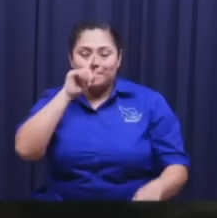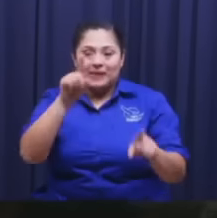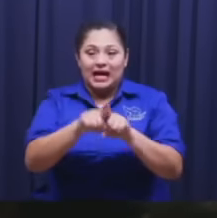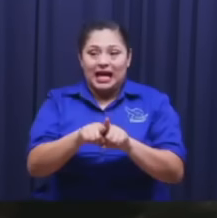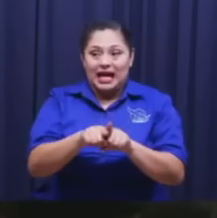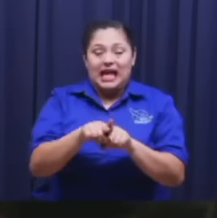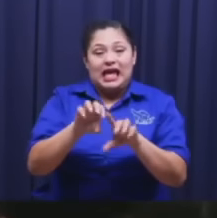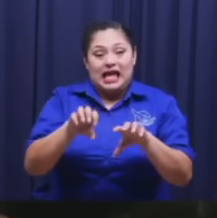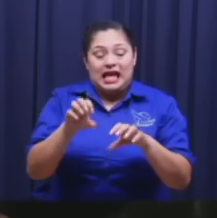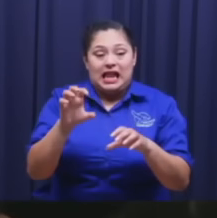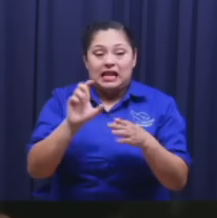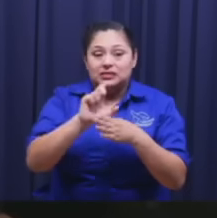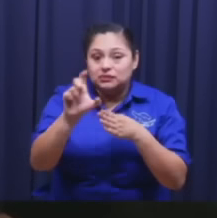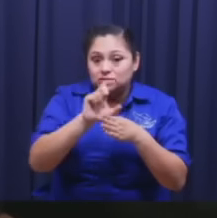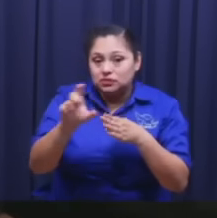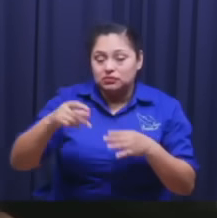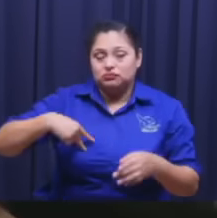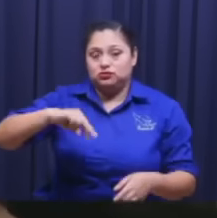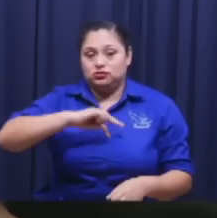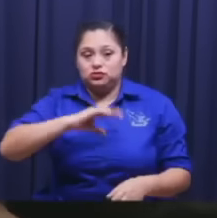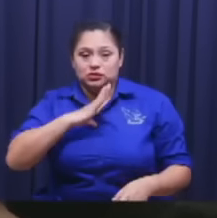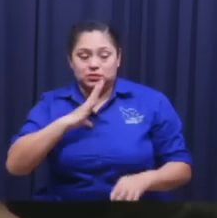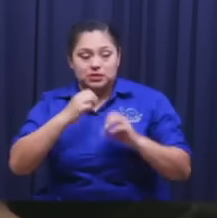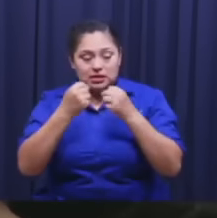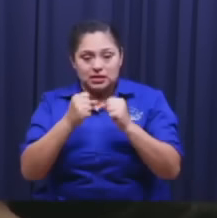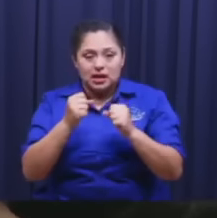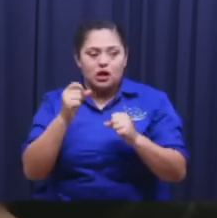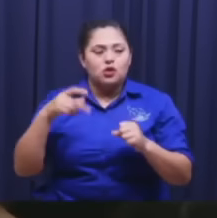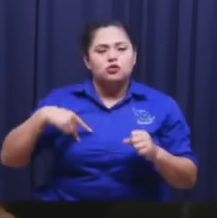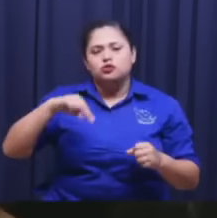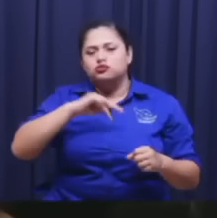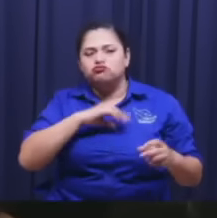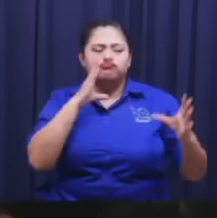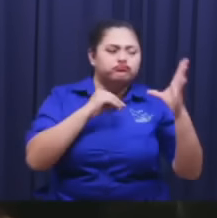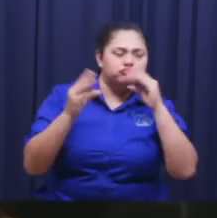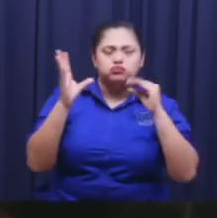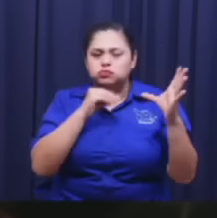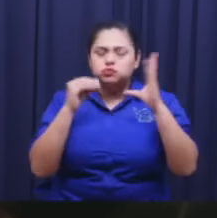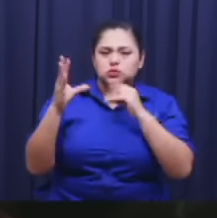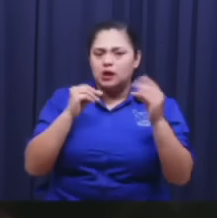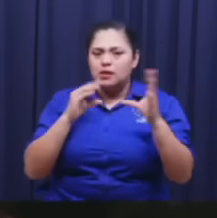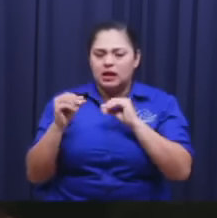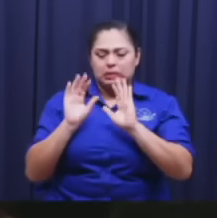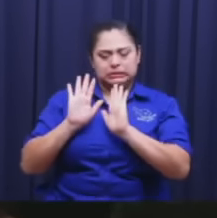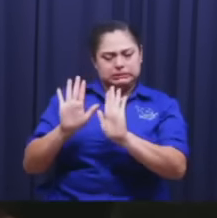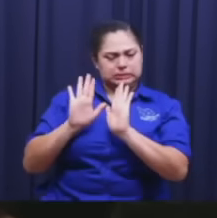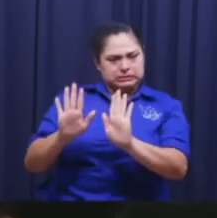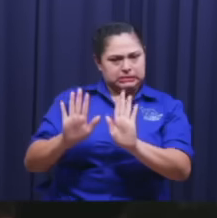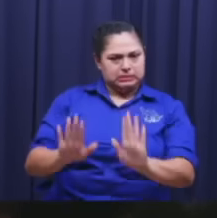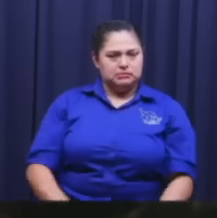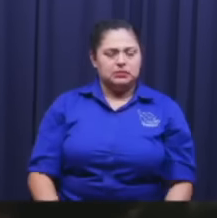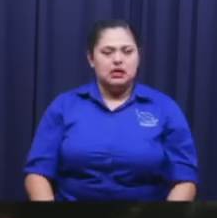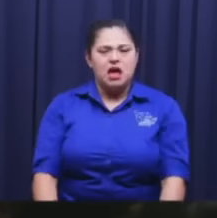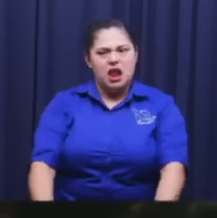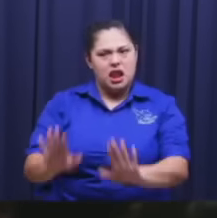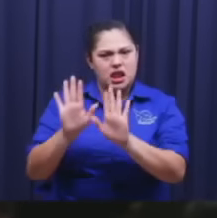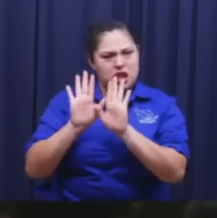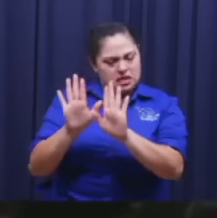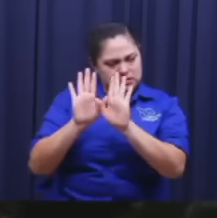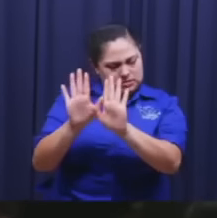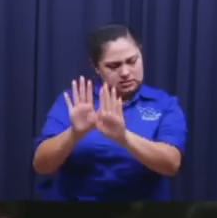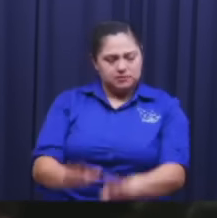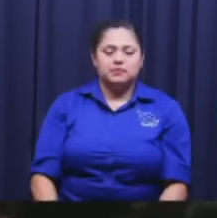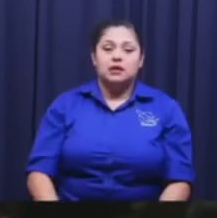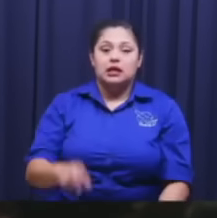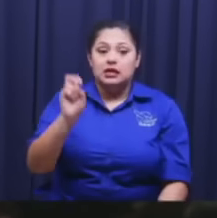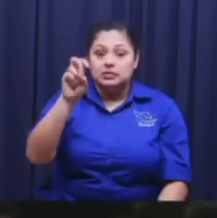de estas cosas que tenemos que hacer, hemos estado platicando acerca de la resistencia, que la resistencia que debe